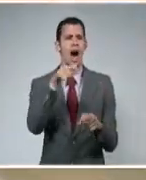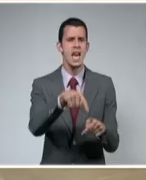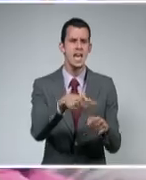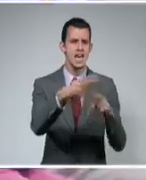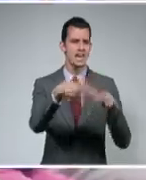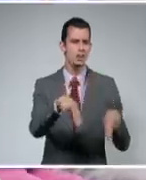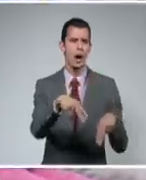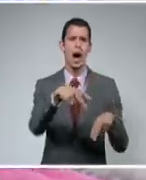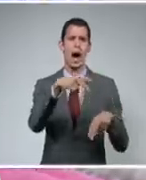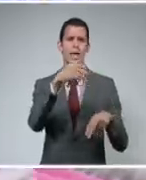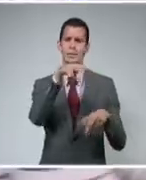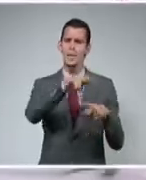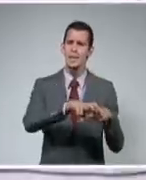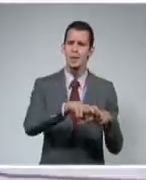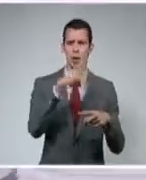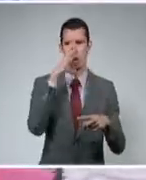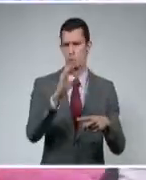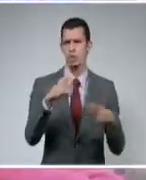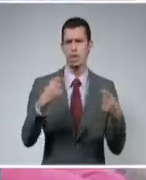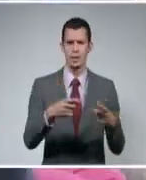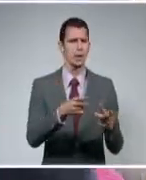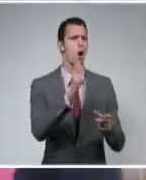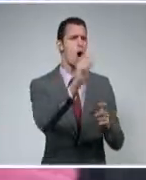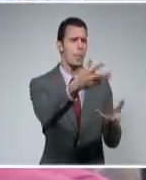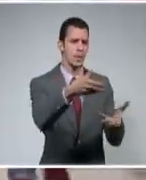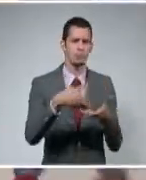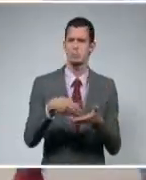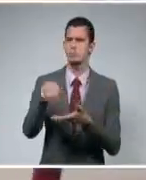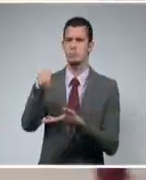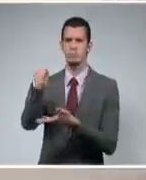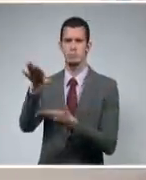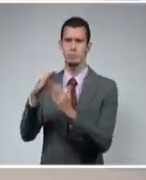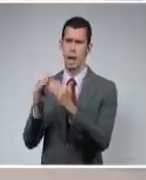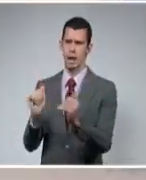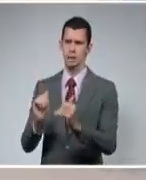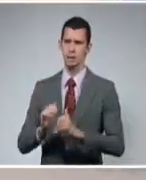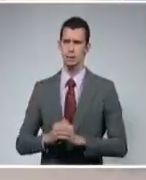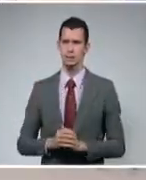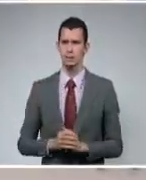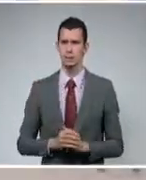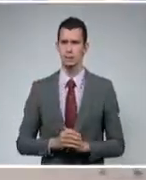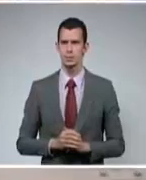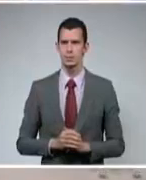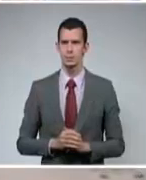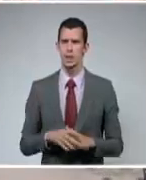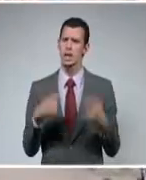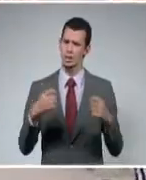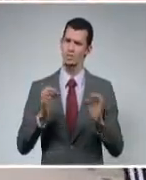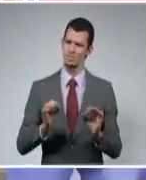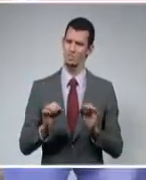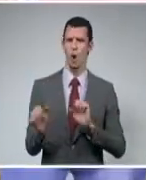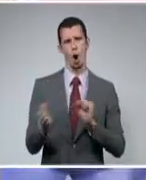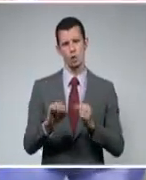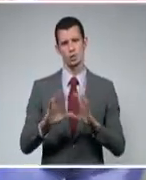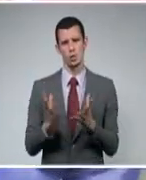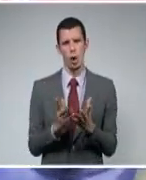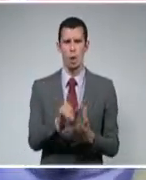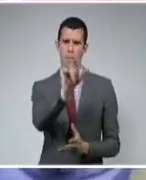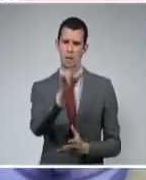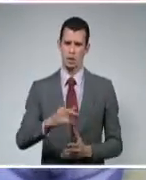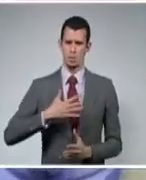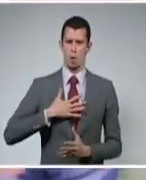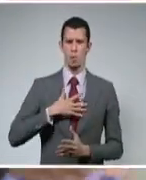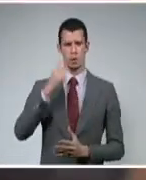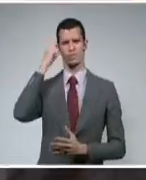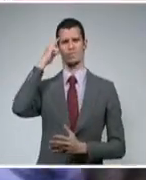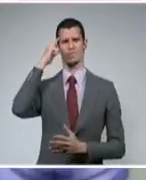percepción de riesgo, estas imágenes evidencian que se necesita mayor responsabilidad individual y colectiva, sin la cual no será posible